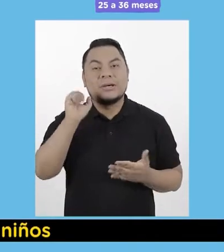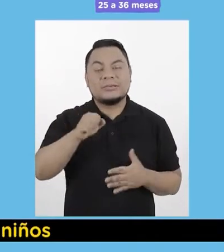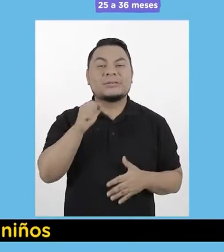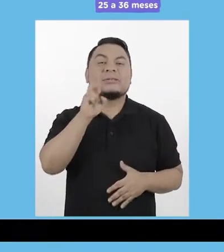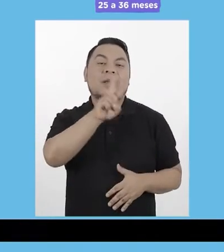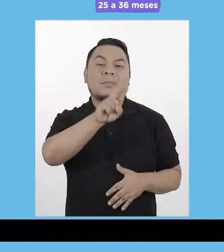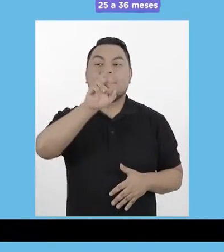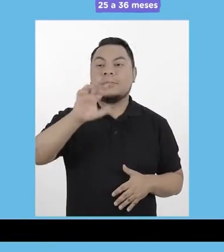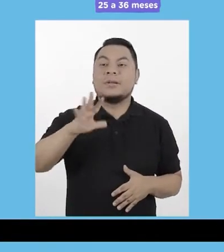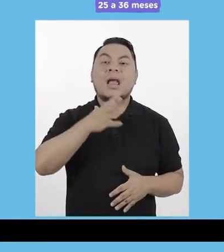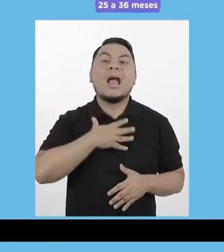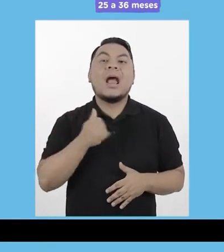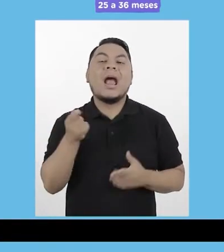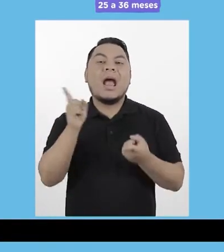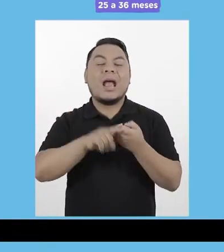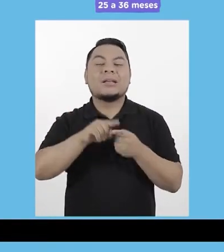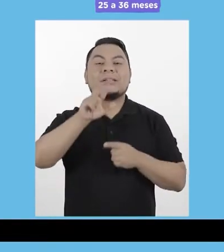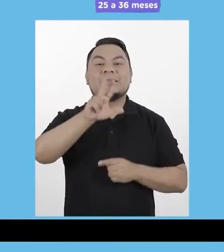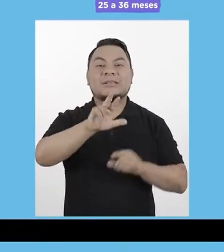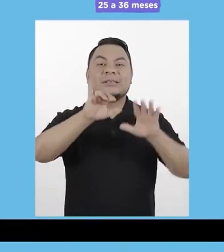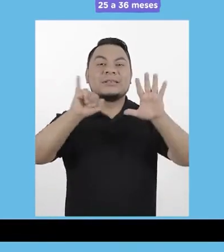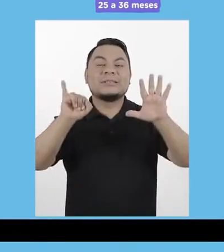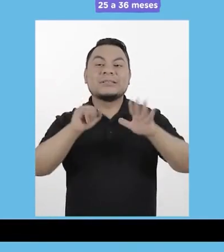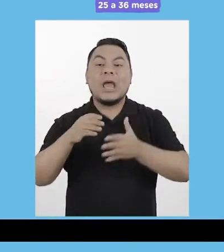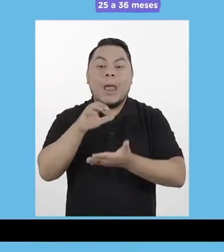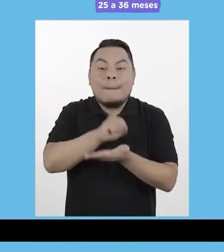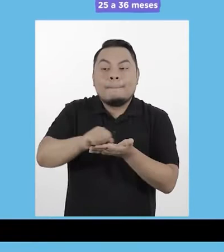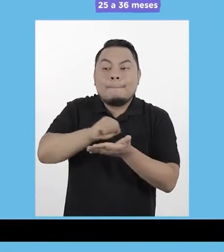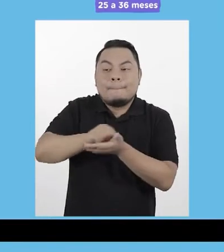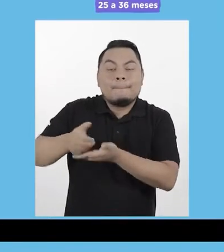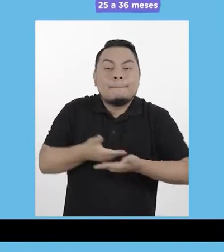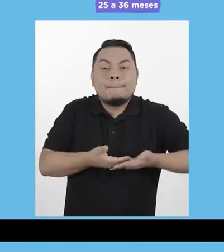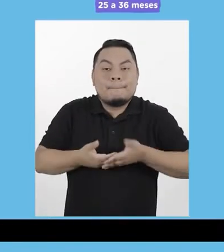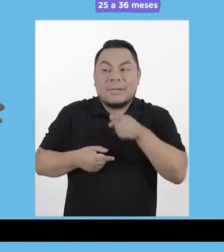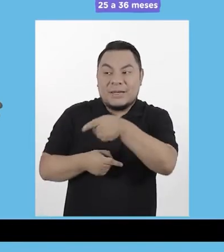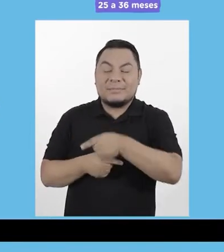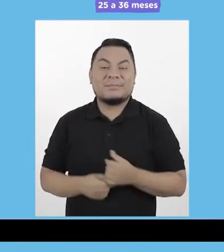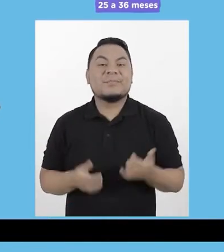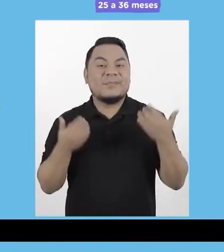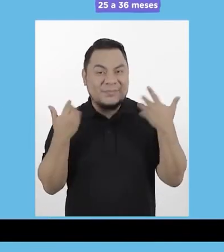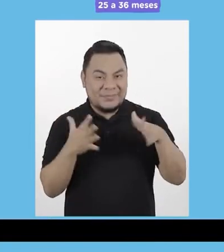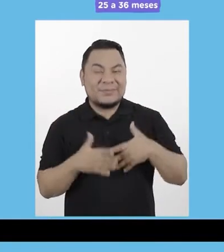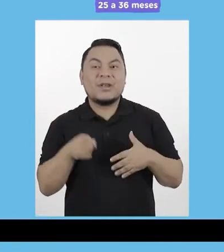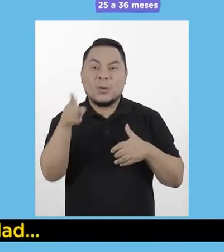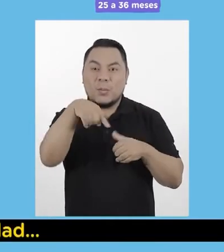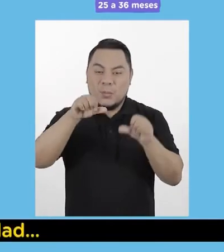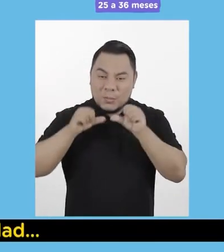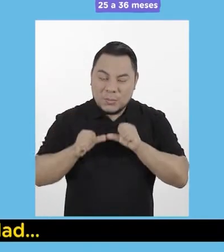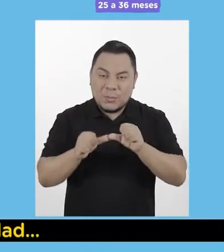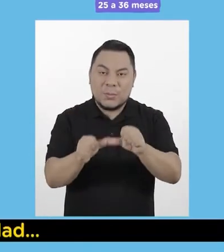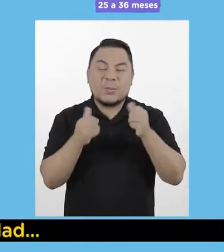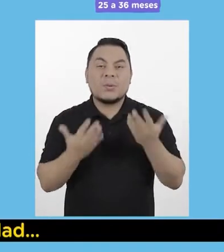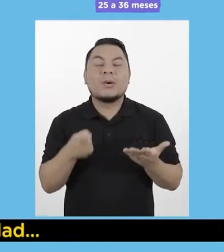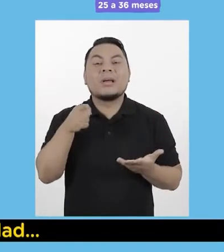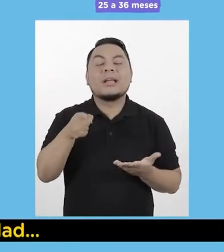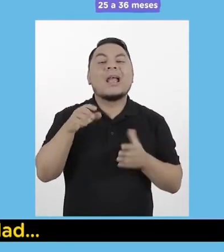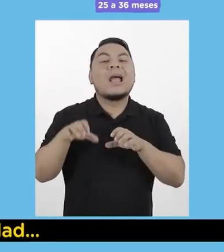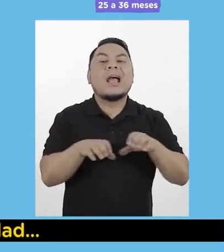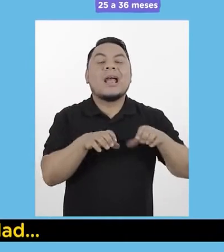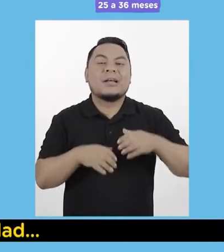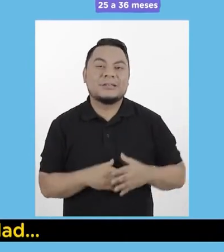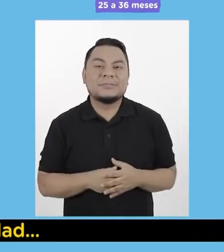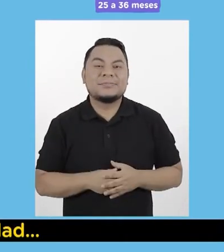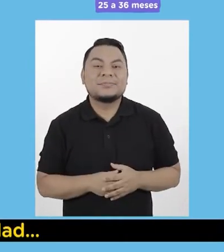y niños de 25 a 36 meses. Ahora sí, continuemos con